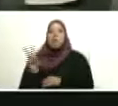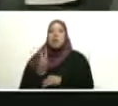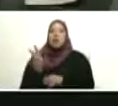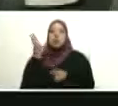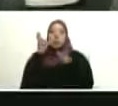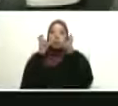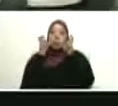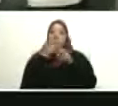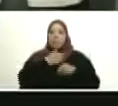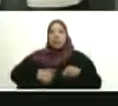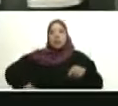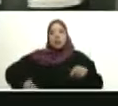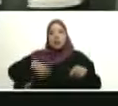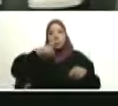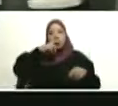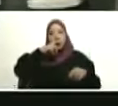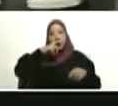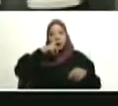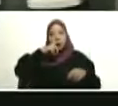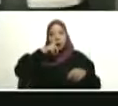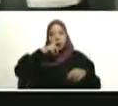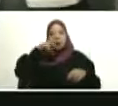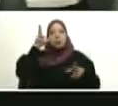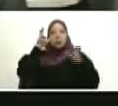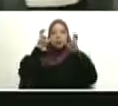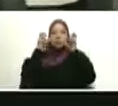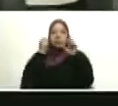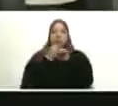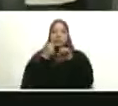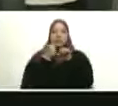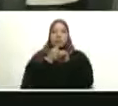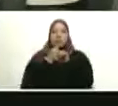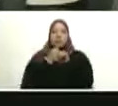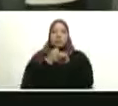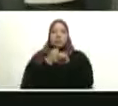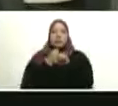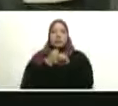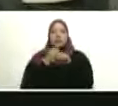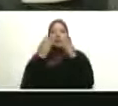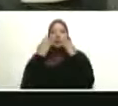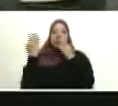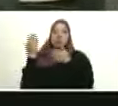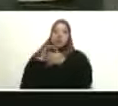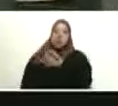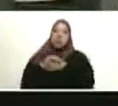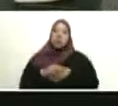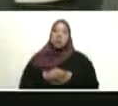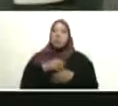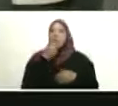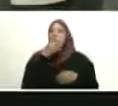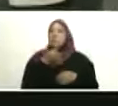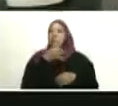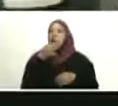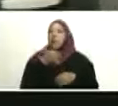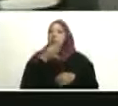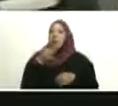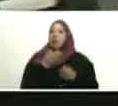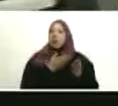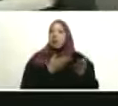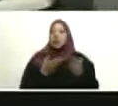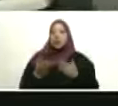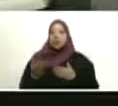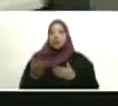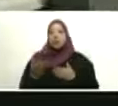el presidente Nicolás Maduro te está escuchando. ¿Y qué tienes que decir, Nilcar? Buenas tardes, presidente Nicolás